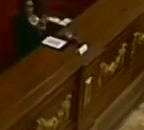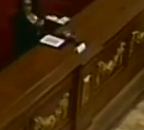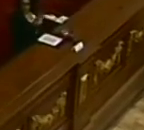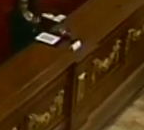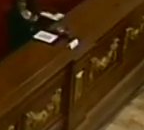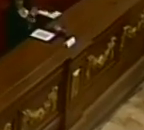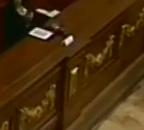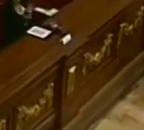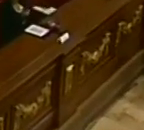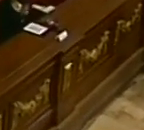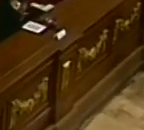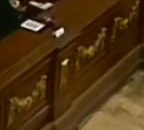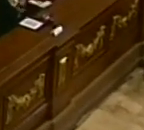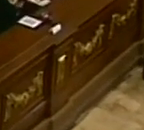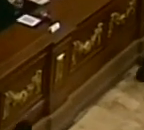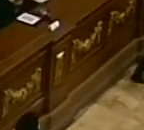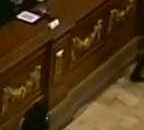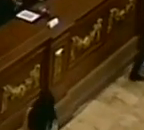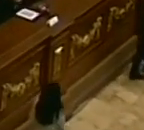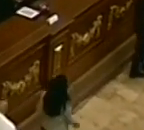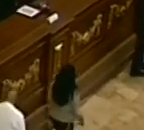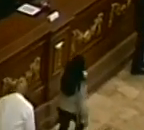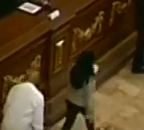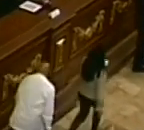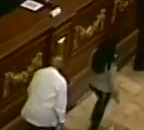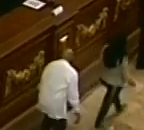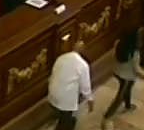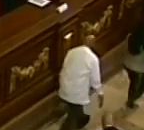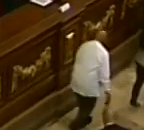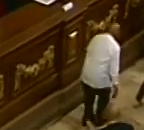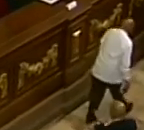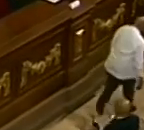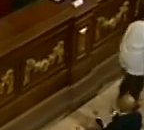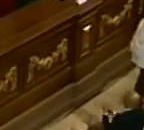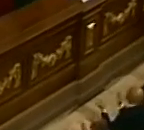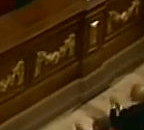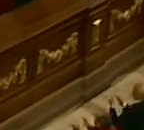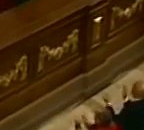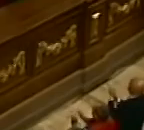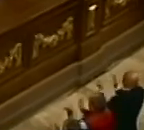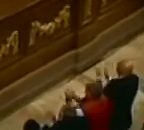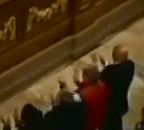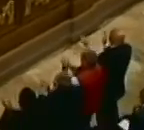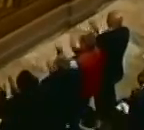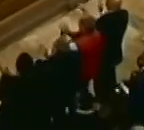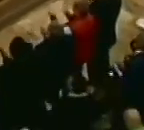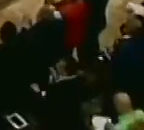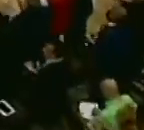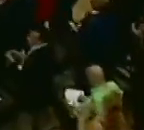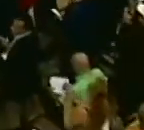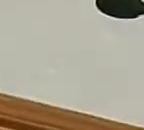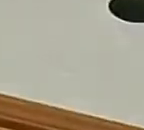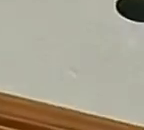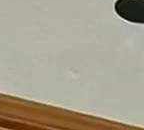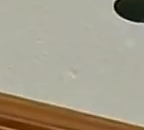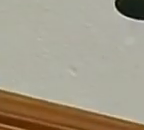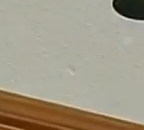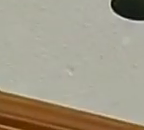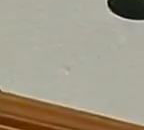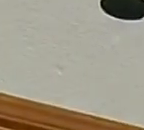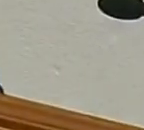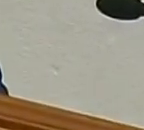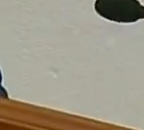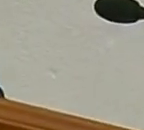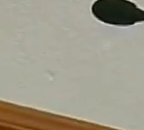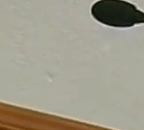general néstor ruiz reverol torres quien hace acto de presencia hoy en la constituyente